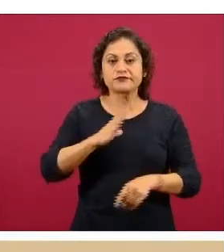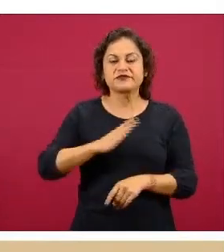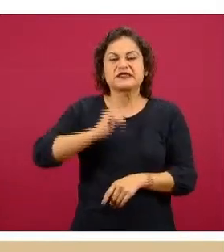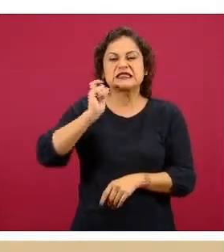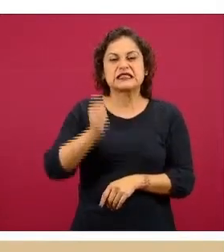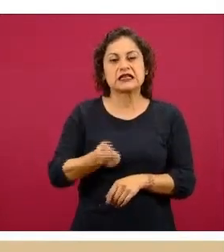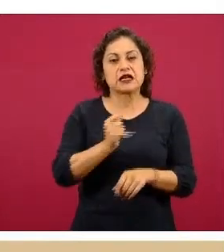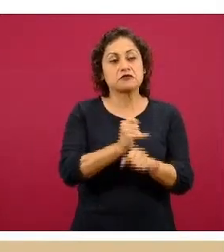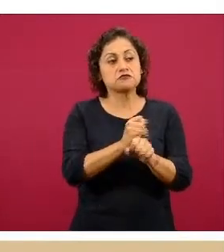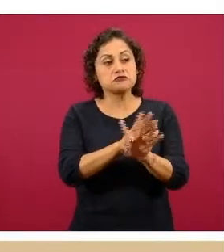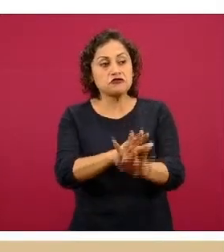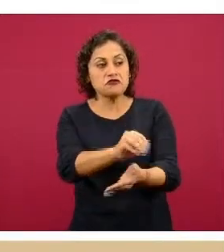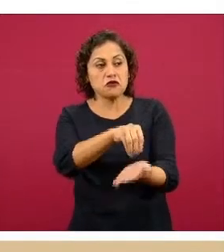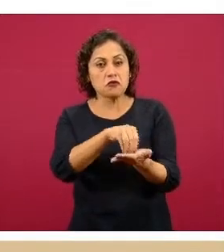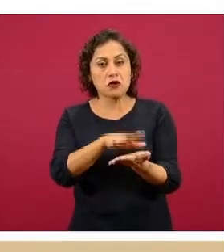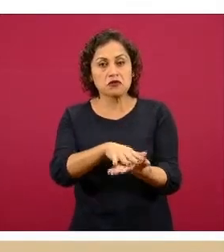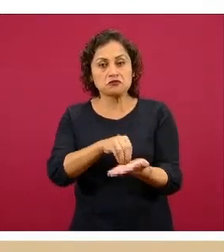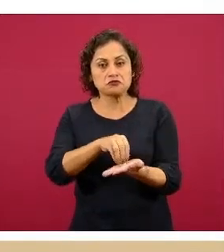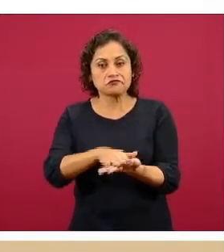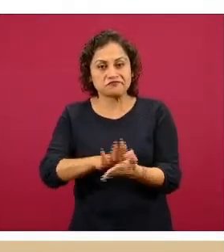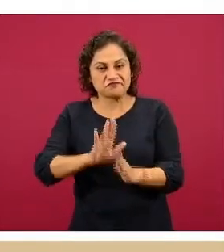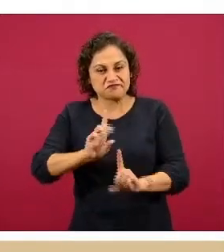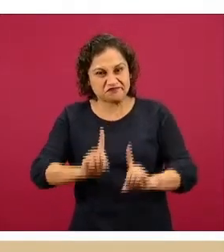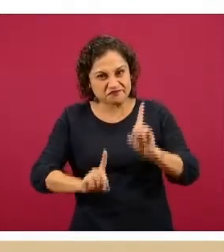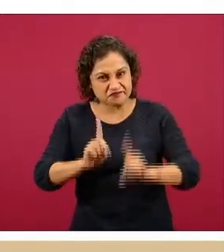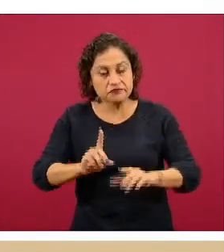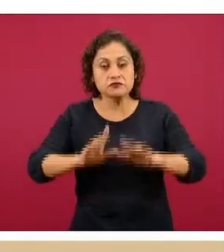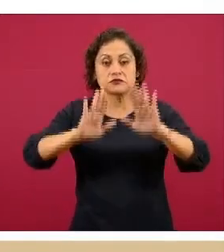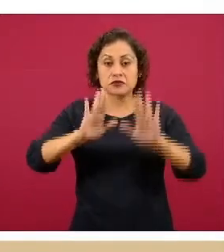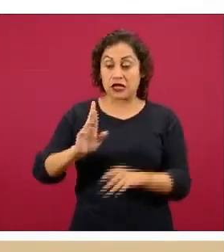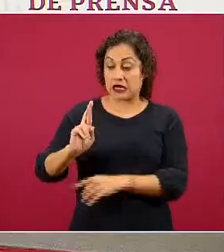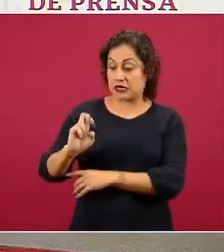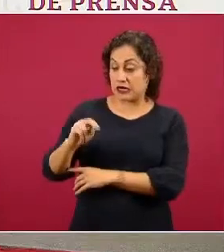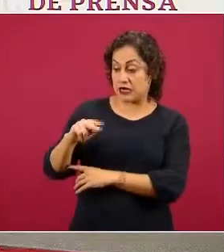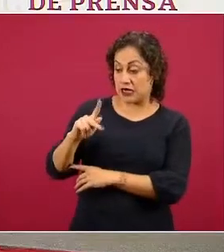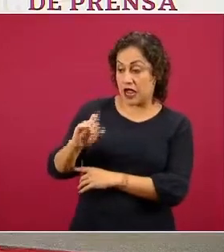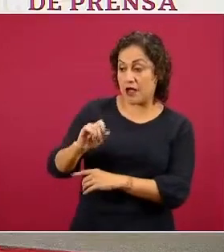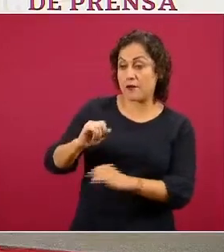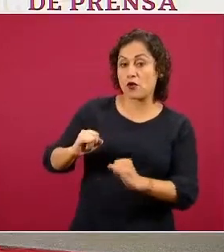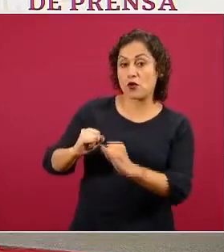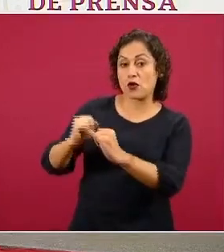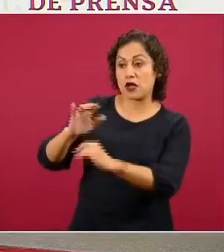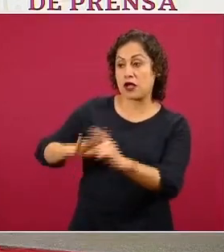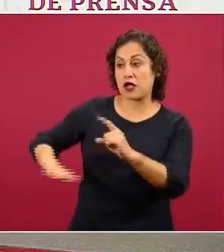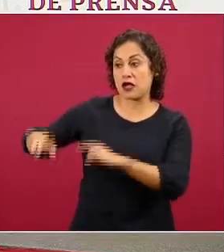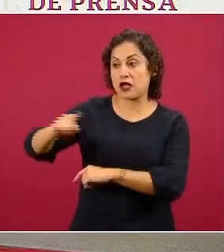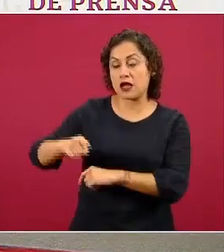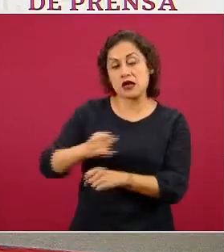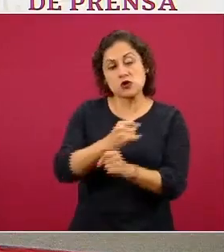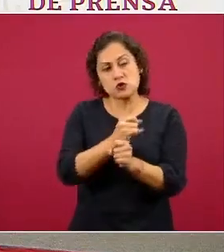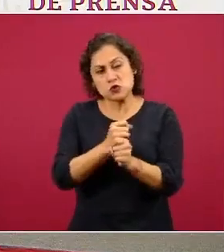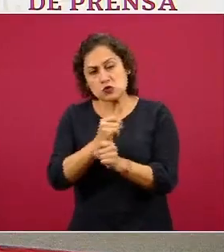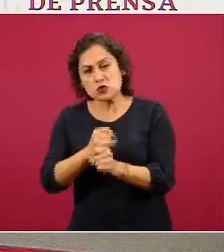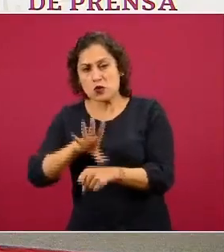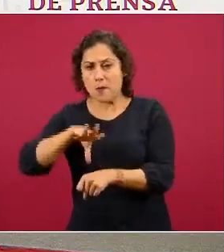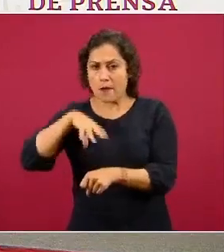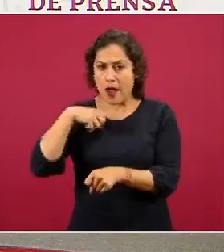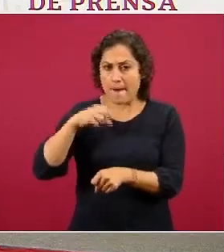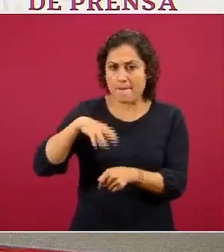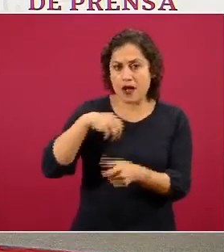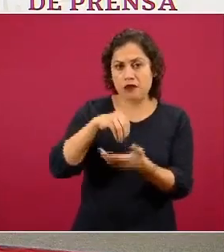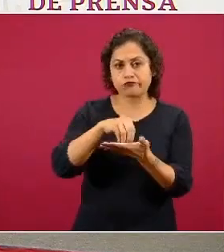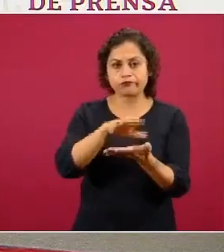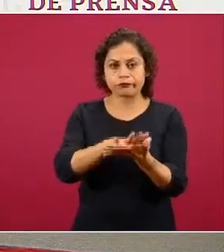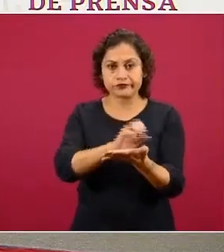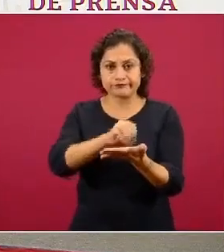subregistro que puede haber, ¿no? Creo que el esfuerzo que ha hecho RENAPO y cada una de las entidades para tener un registro más